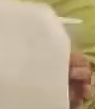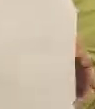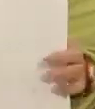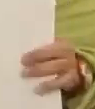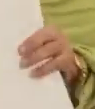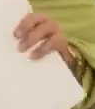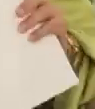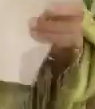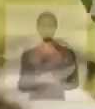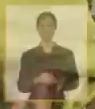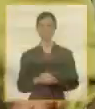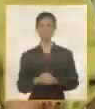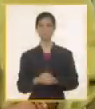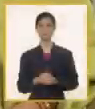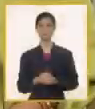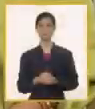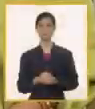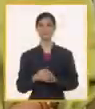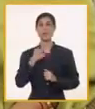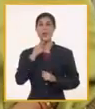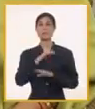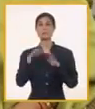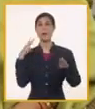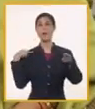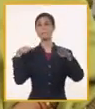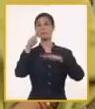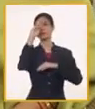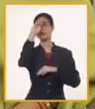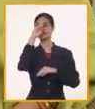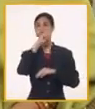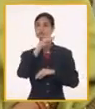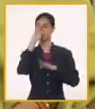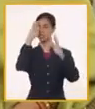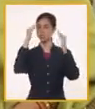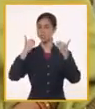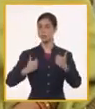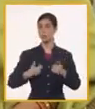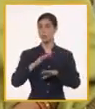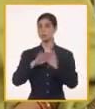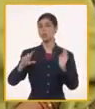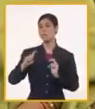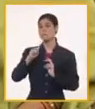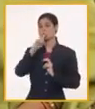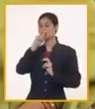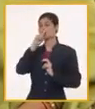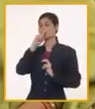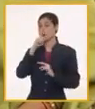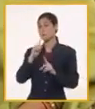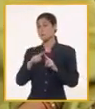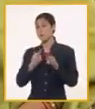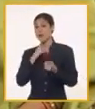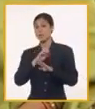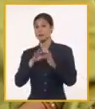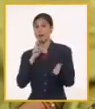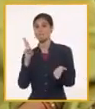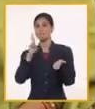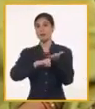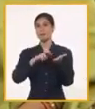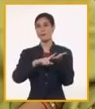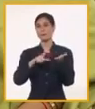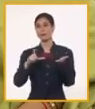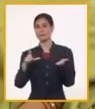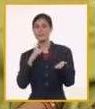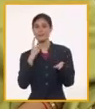Termina el capítulo Ministerio de Salud Pública. Termina de alguna manera porque como cuadro del partido en el país lo